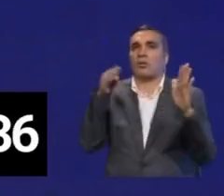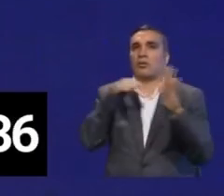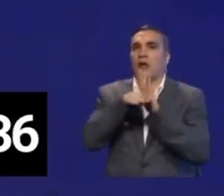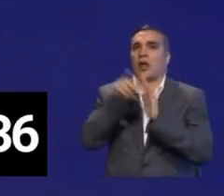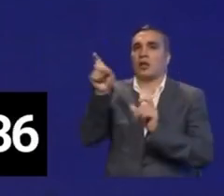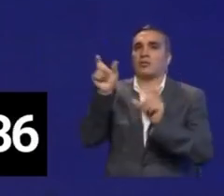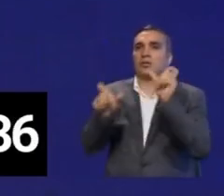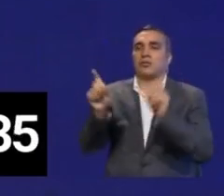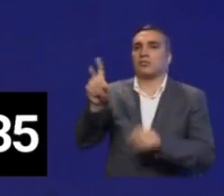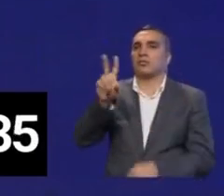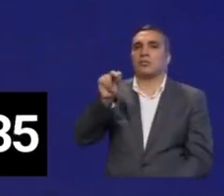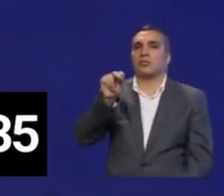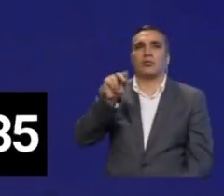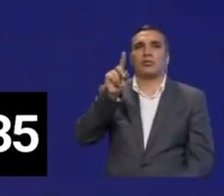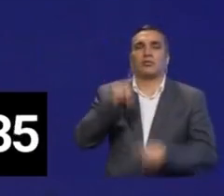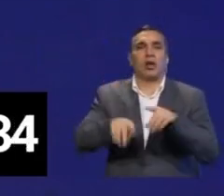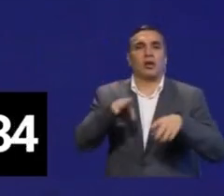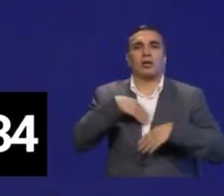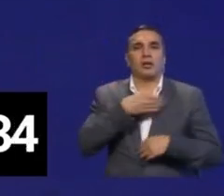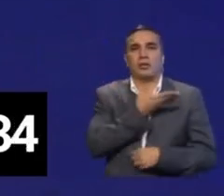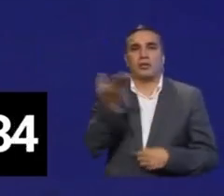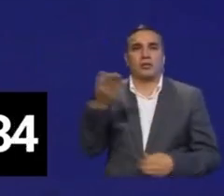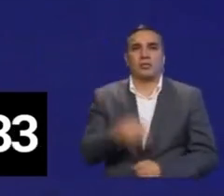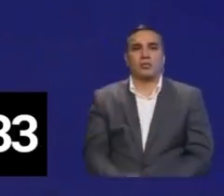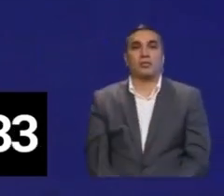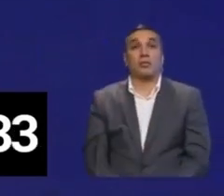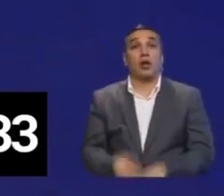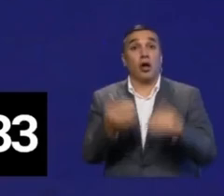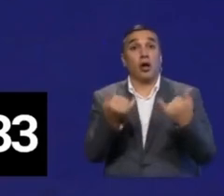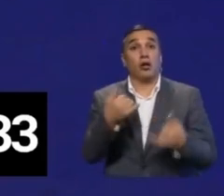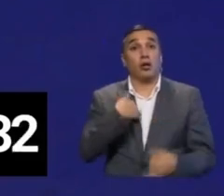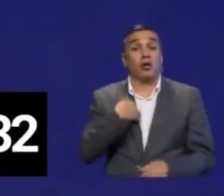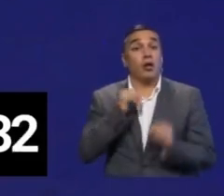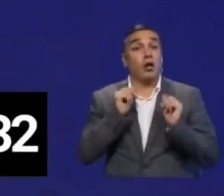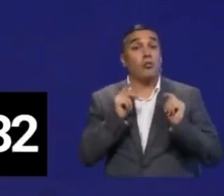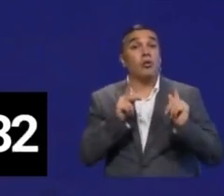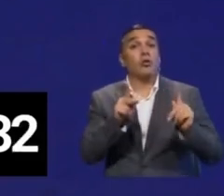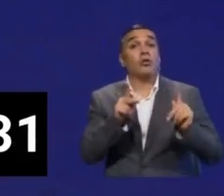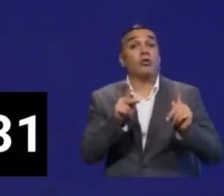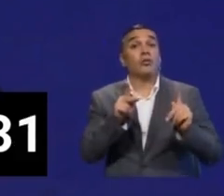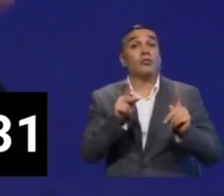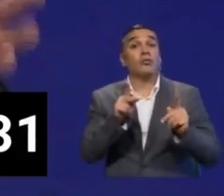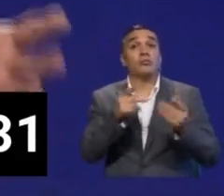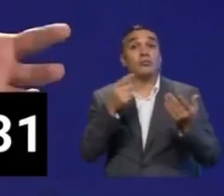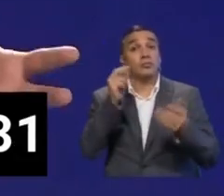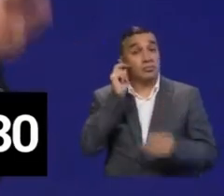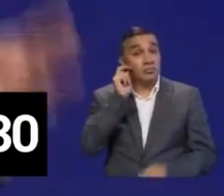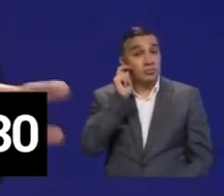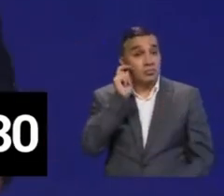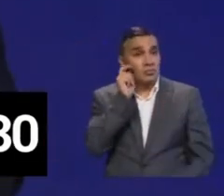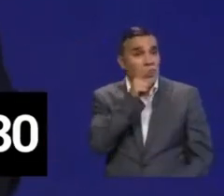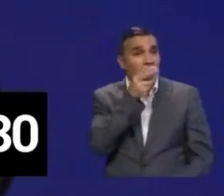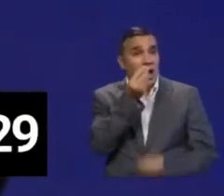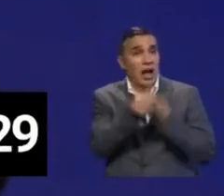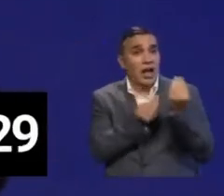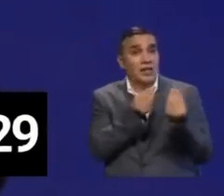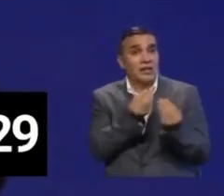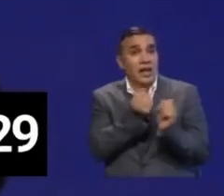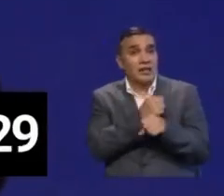banqueros. Eso no, no permitamos eso, ecuatorianos. Ahora tenemos la oportunidad de que veamos simplemente lo que